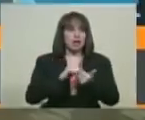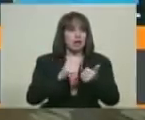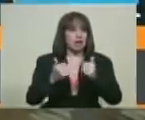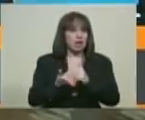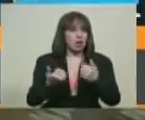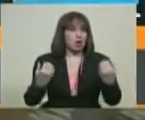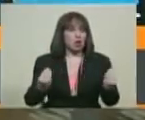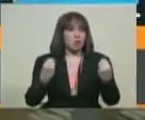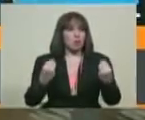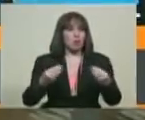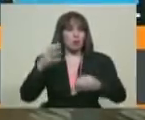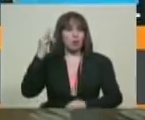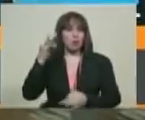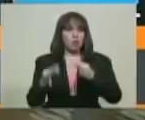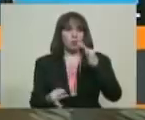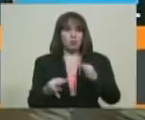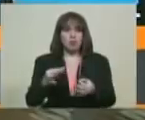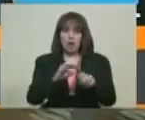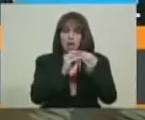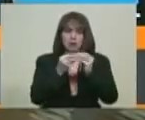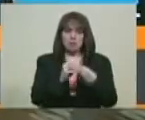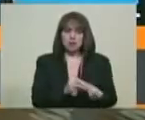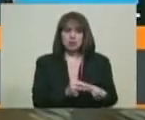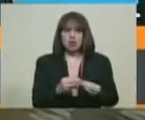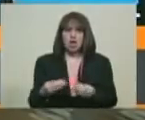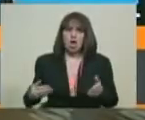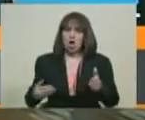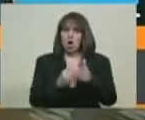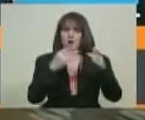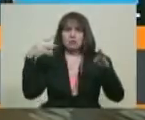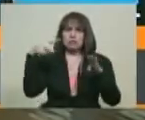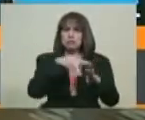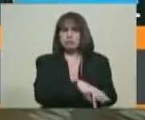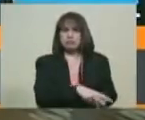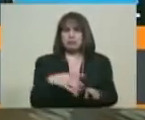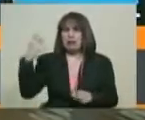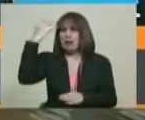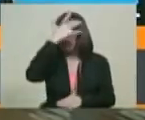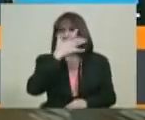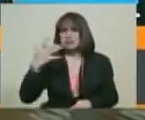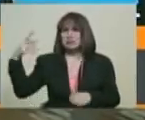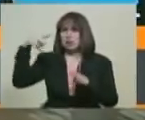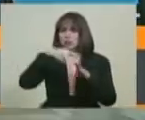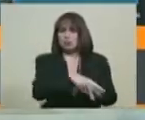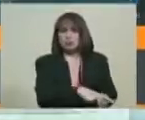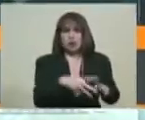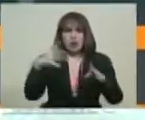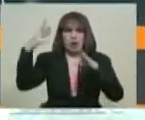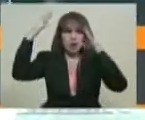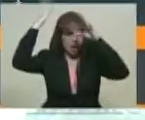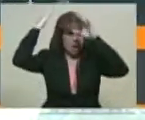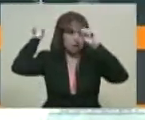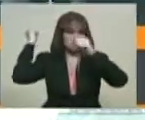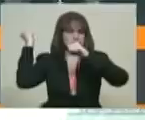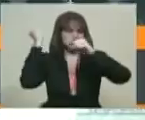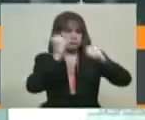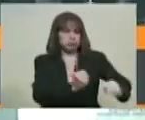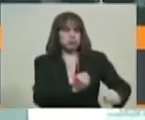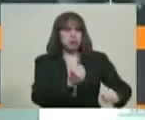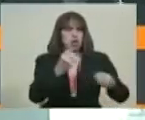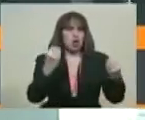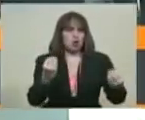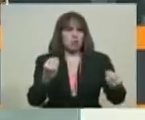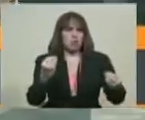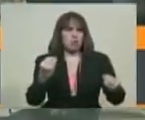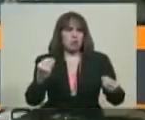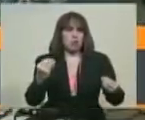de las reparaciones contra el esclavismo, el racismo y todas las formas de la esclavitud es una causa justa,